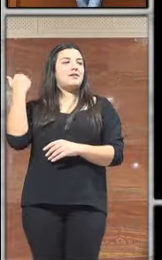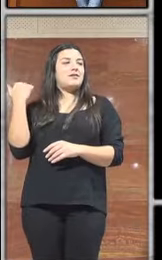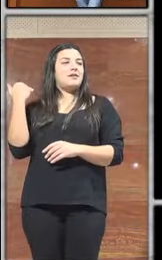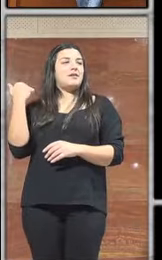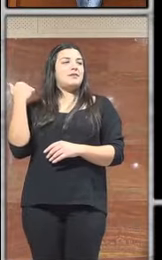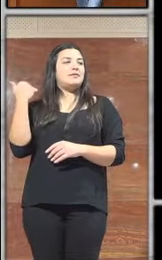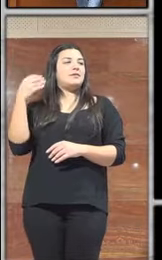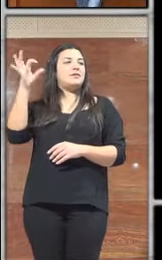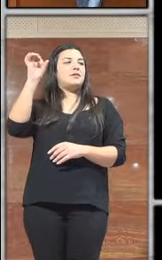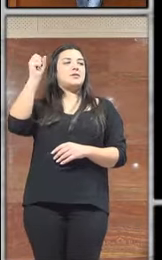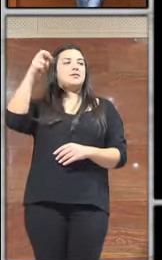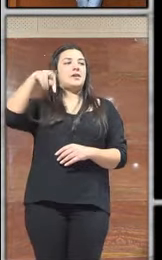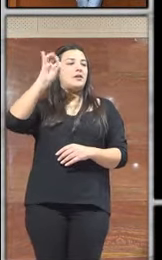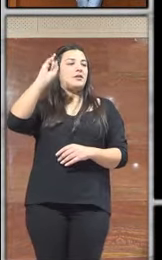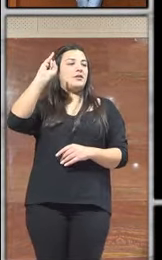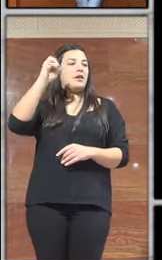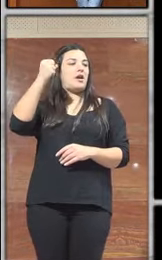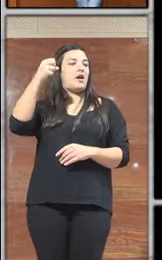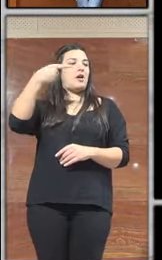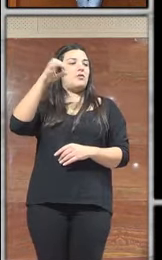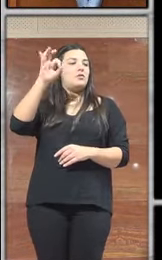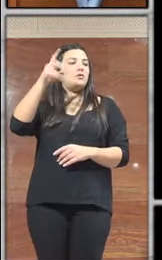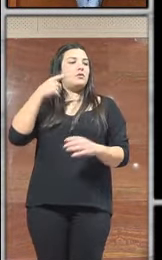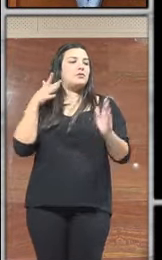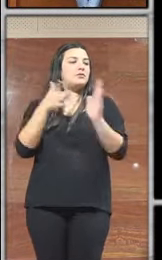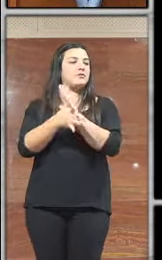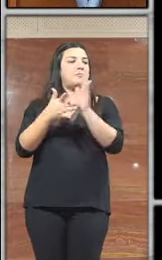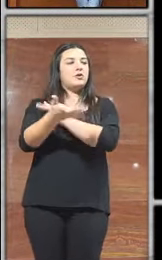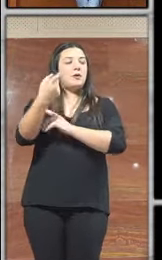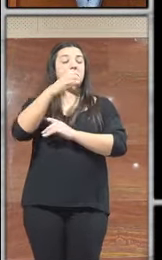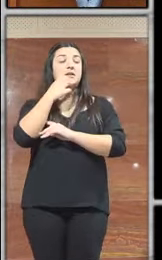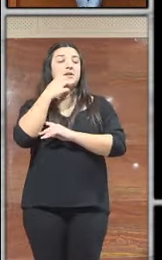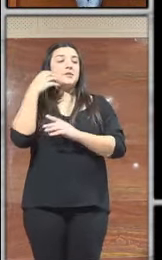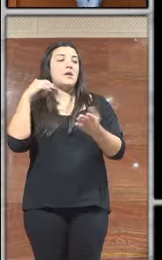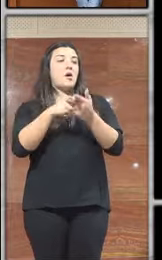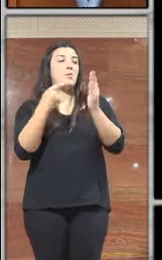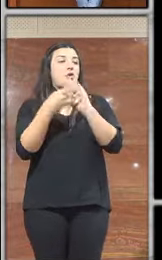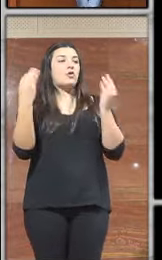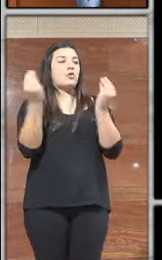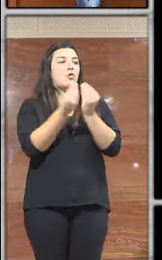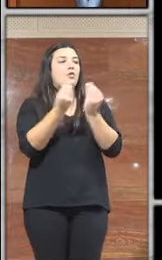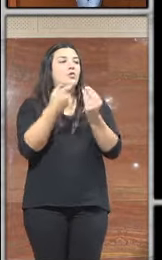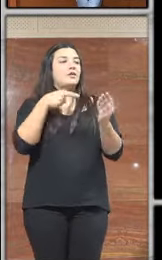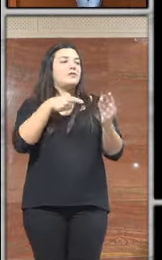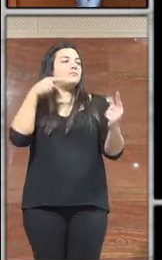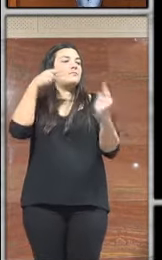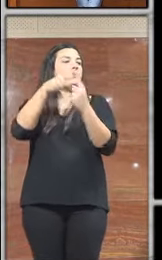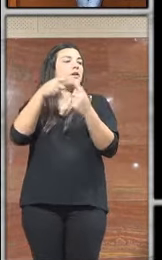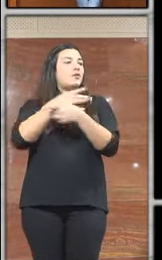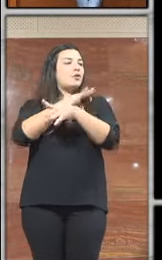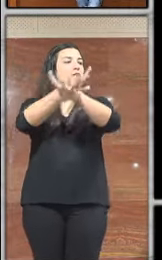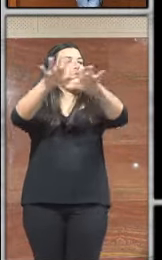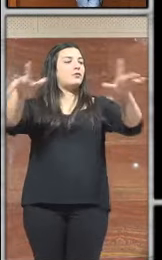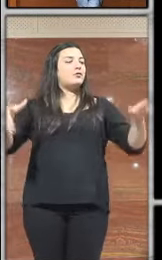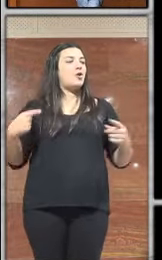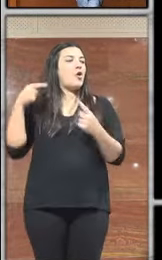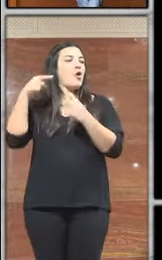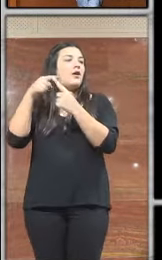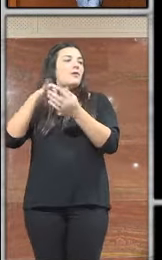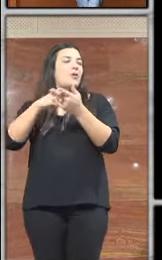explicó cómo esa acción conjunta puede ser un elemento de difusión de los objetivos de Aspacenet, de los objetivos del